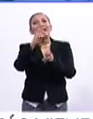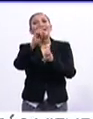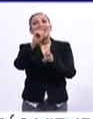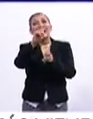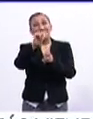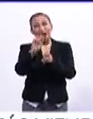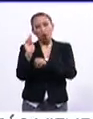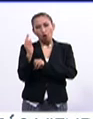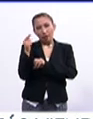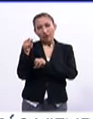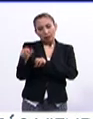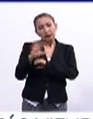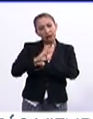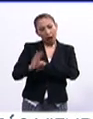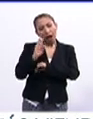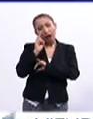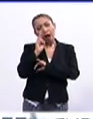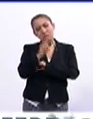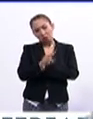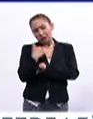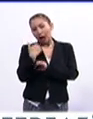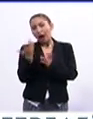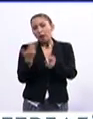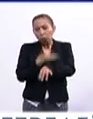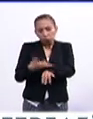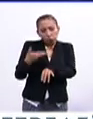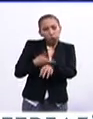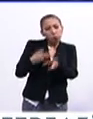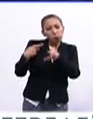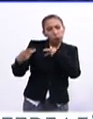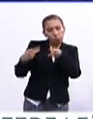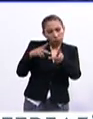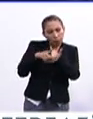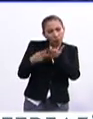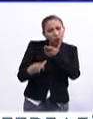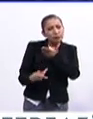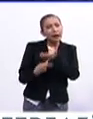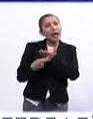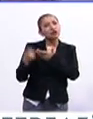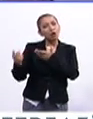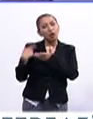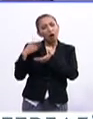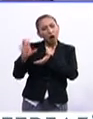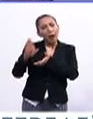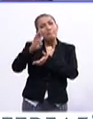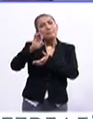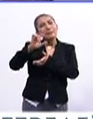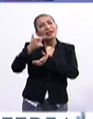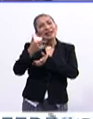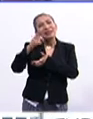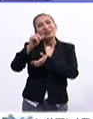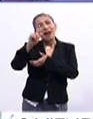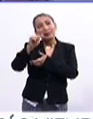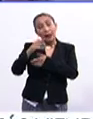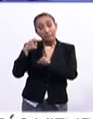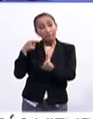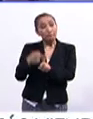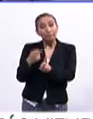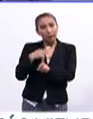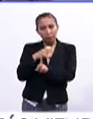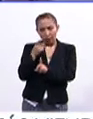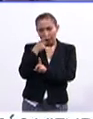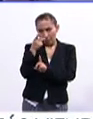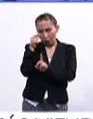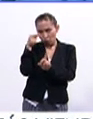La universidad ya está contemplando, ya está realizando proyectos, desarrollos de Big Data. Específicamente